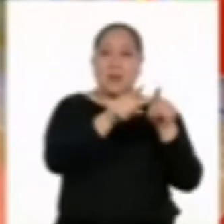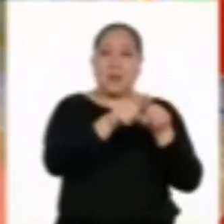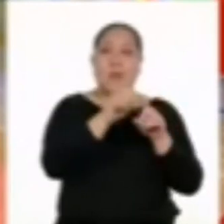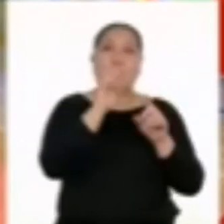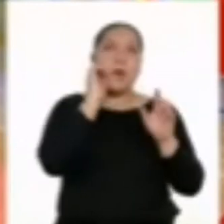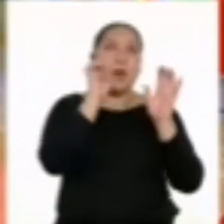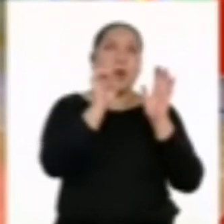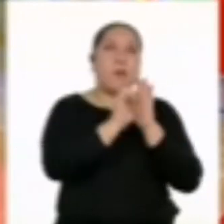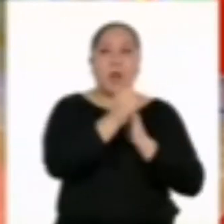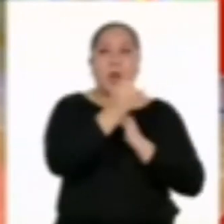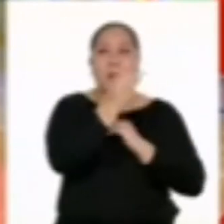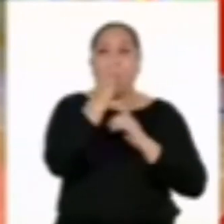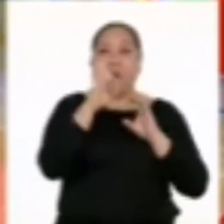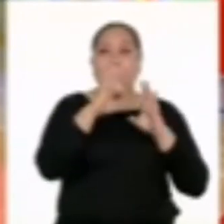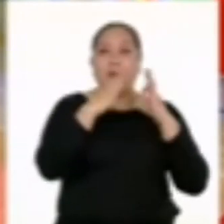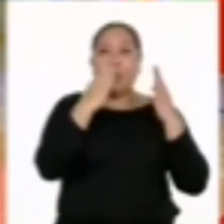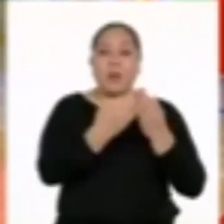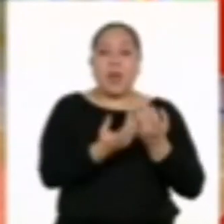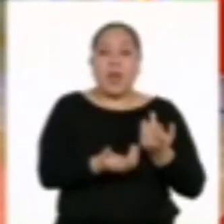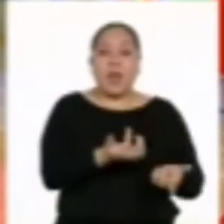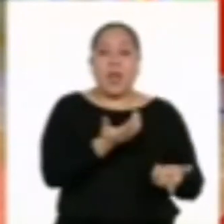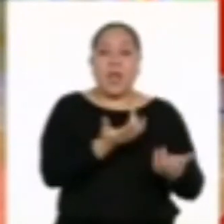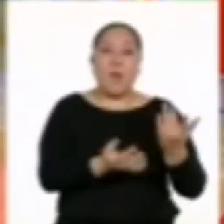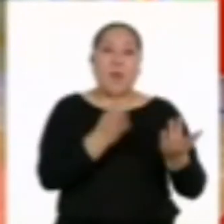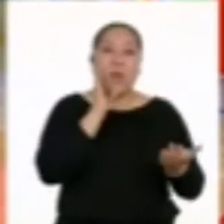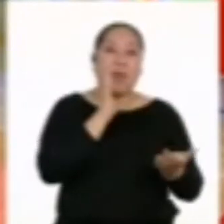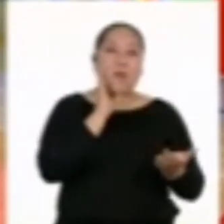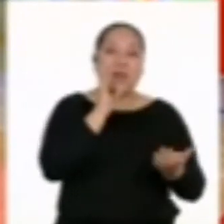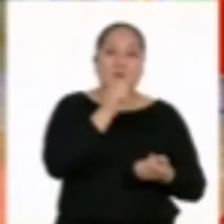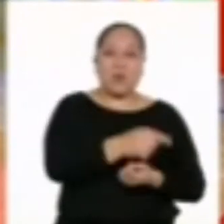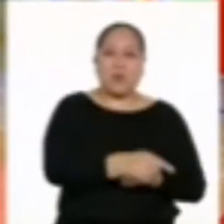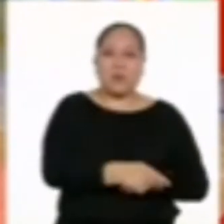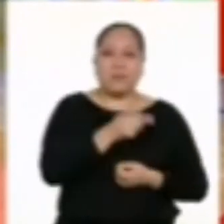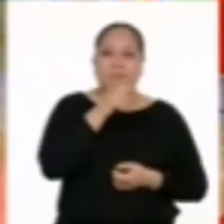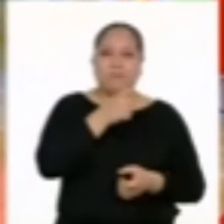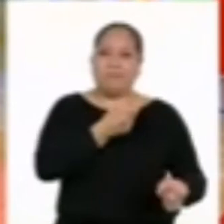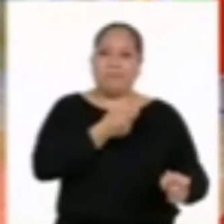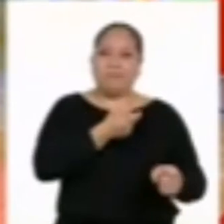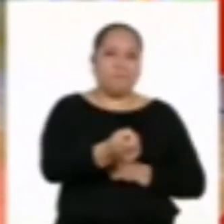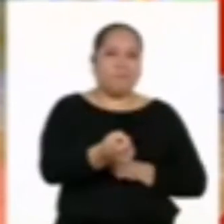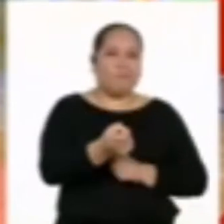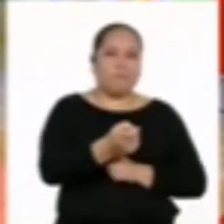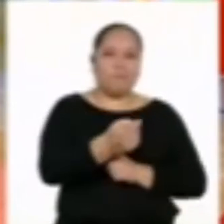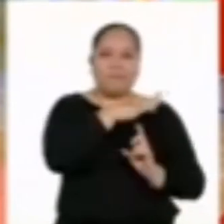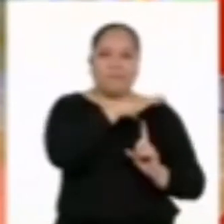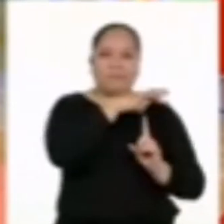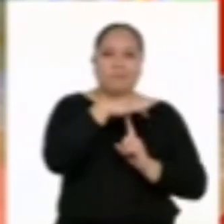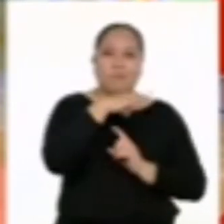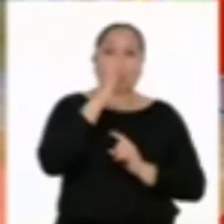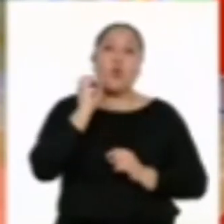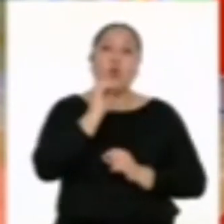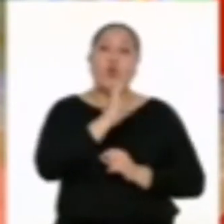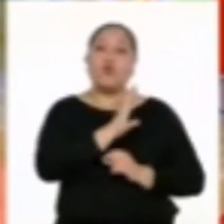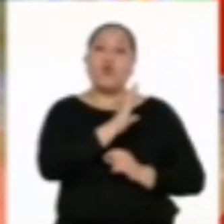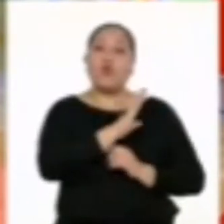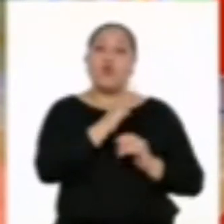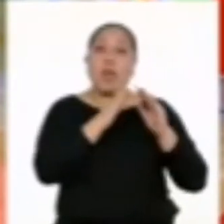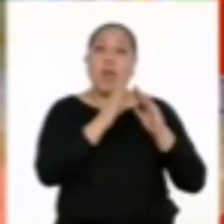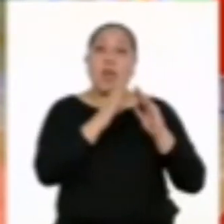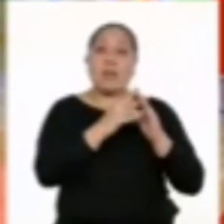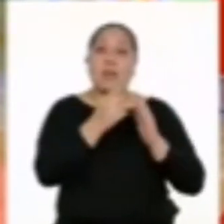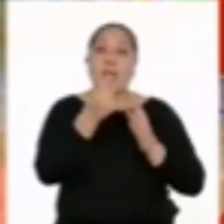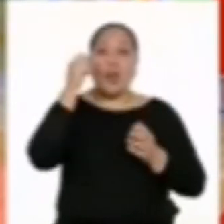y que, por ejemplo, algunas familias queman la basura, lo cual daña el ambiente, o que en su casa los recibos de luz